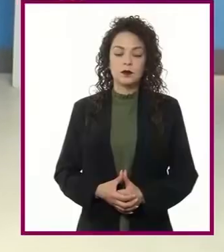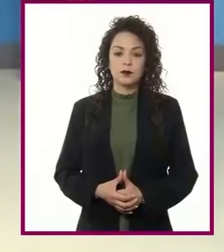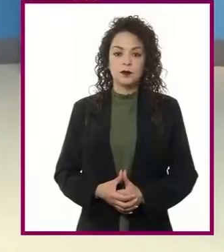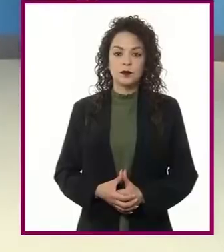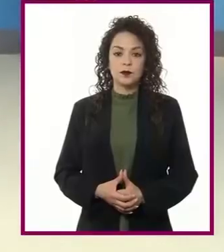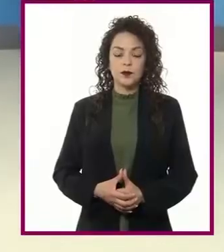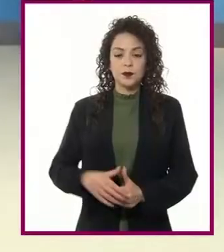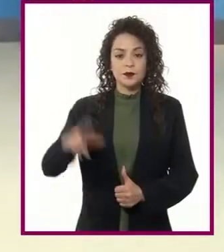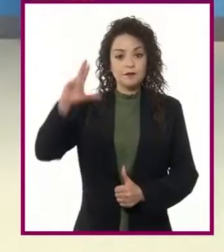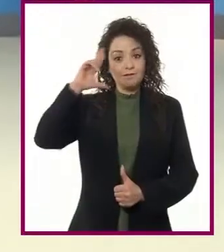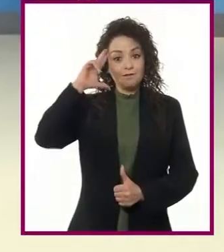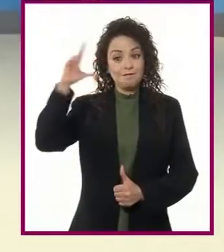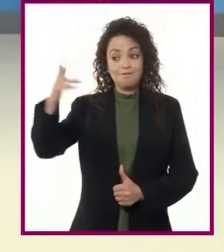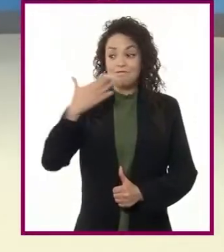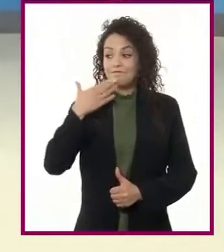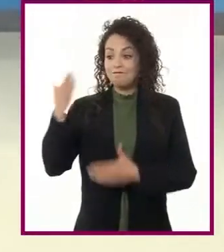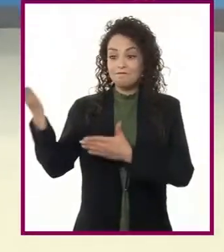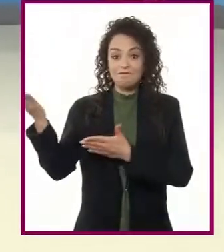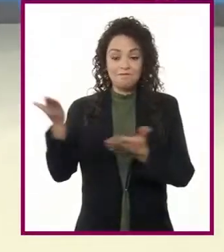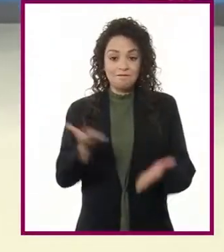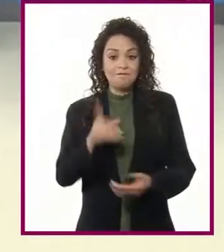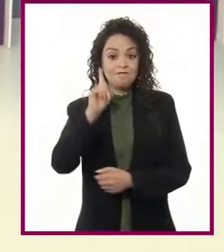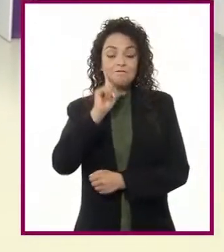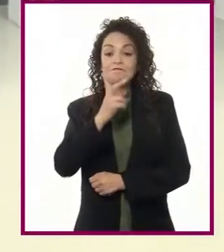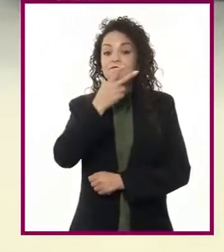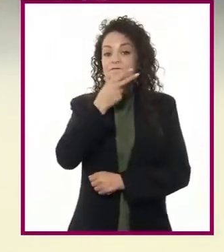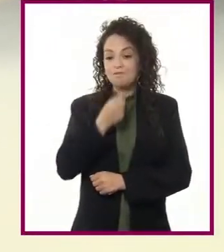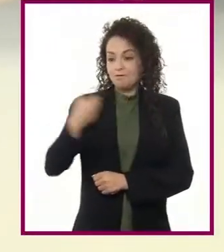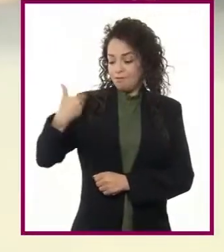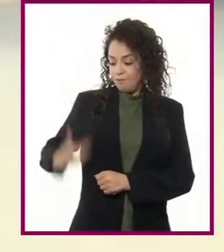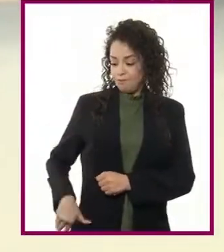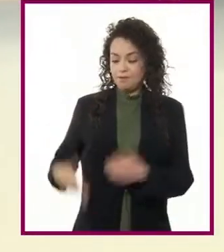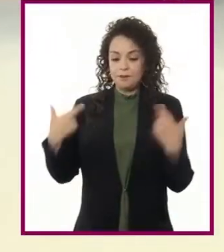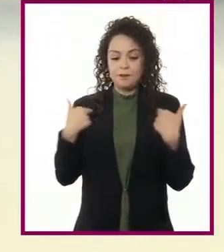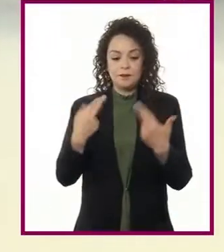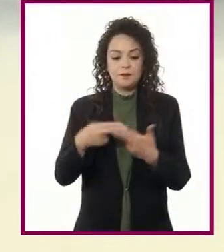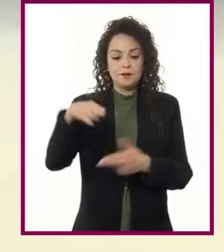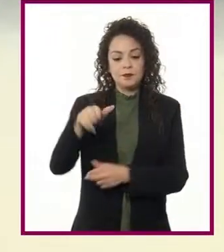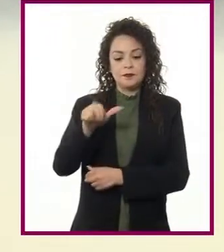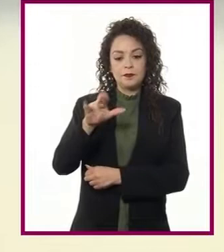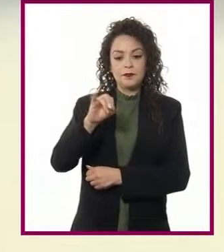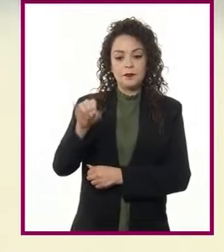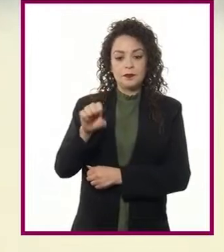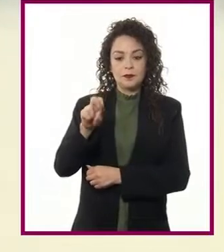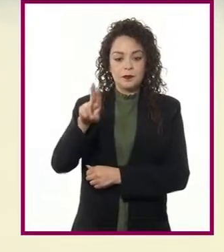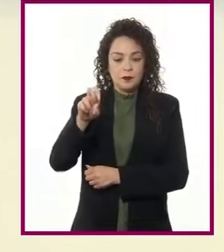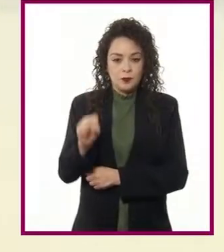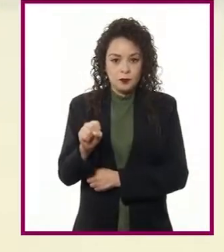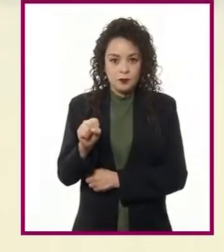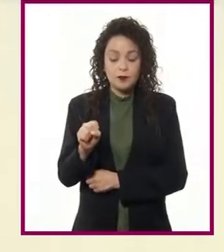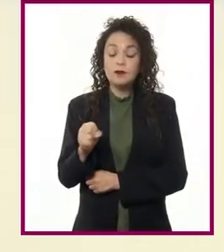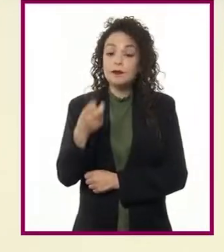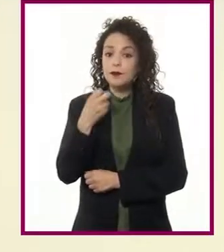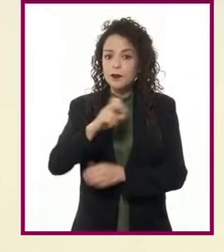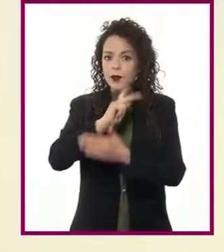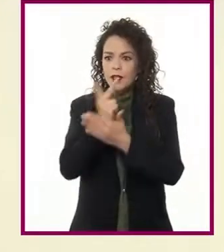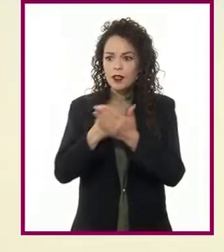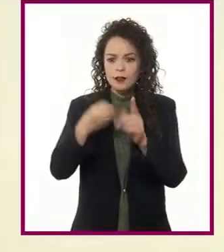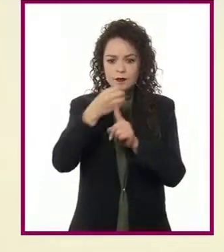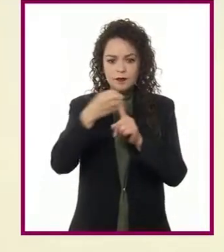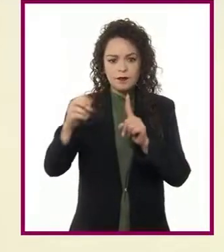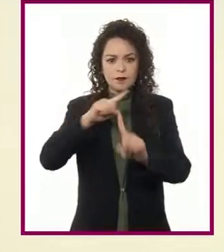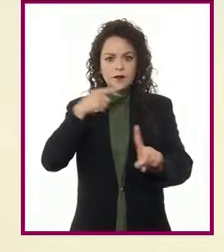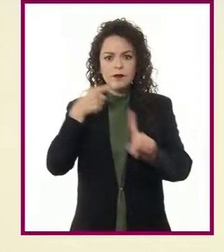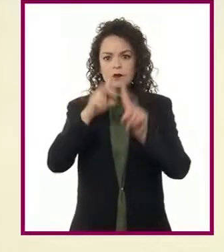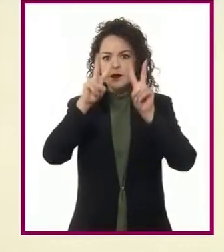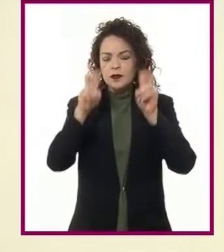¿Qué tal? Bienvenidas y bienvenidos. Mi nombre es Mario Jesús Gómez Neri. En esta ocasión, la sesión de la asignatura